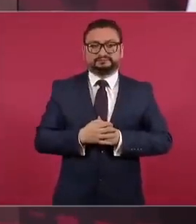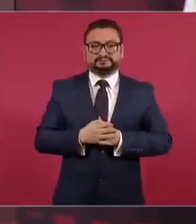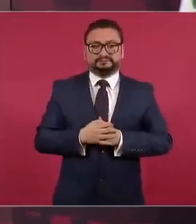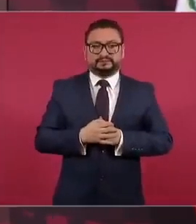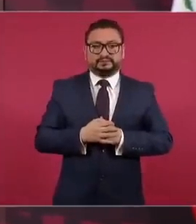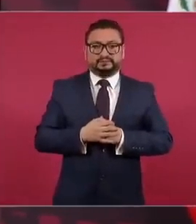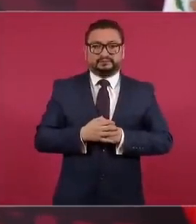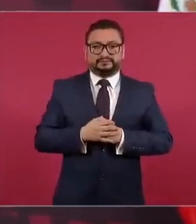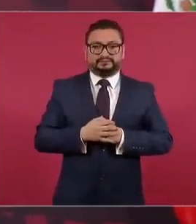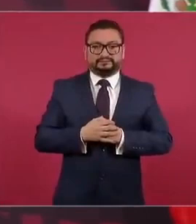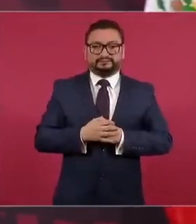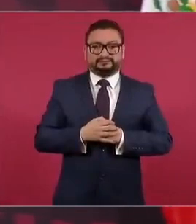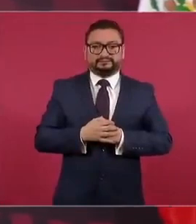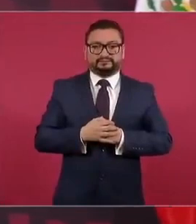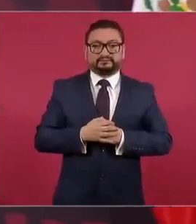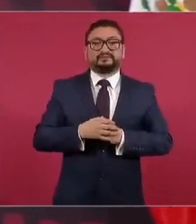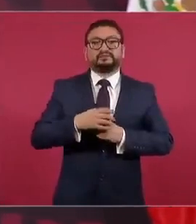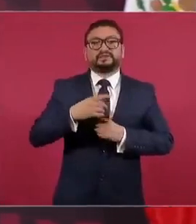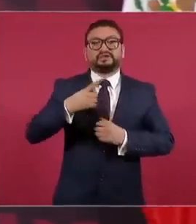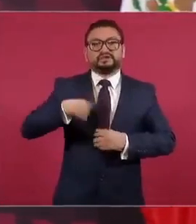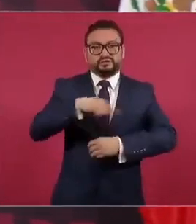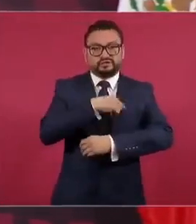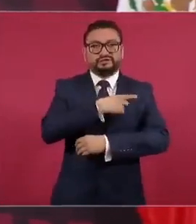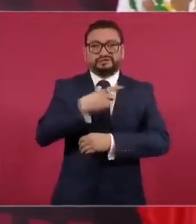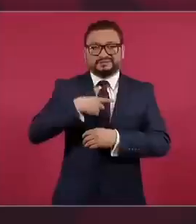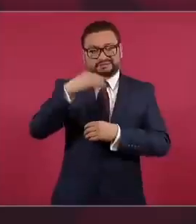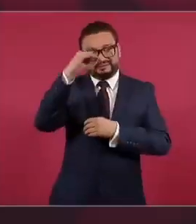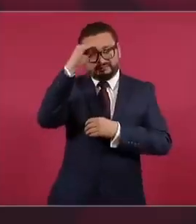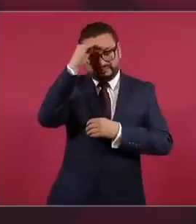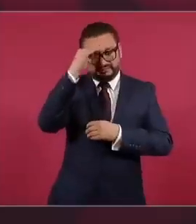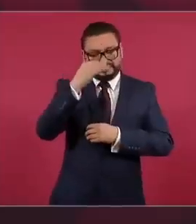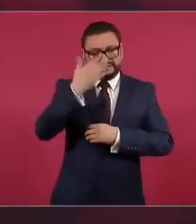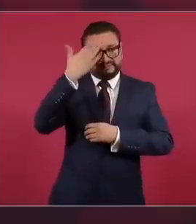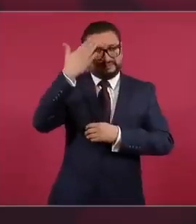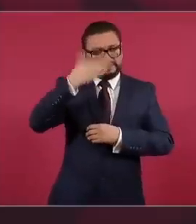del criterio de que los seres humanos